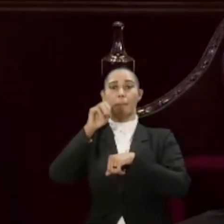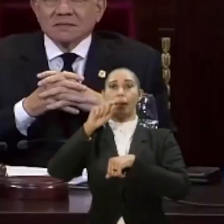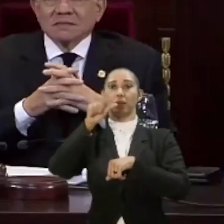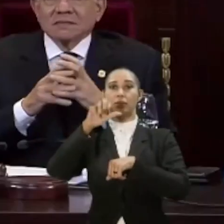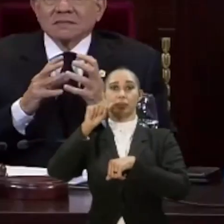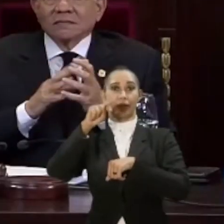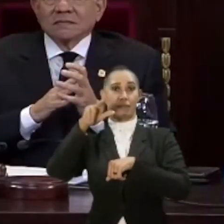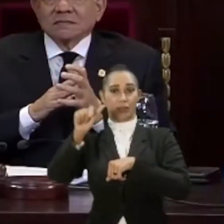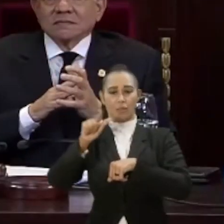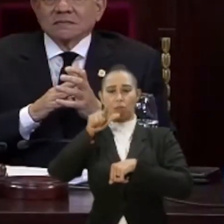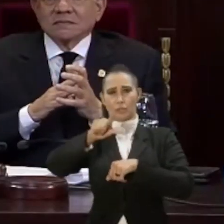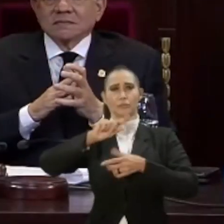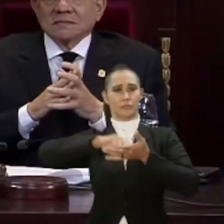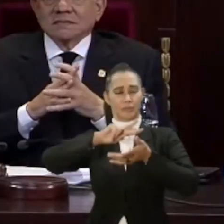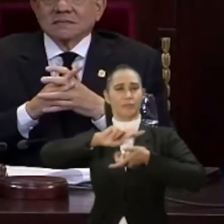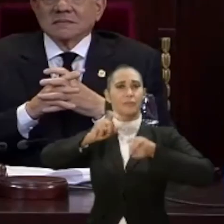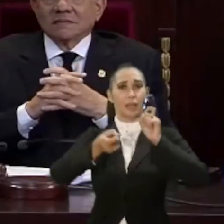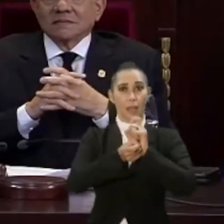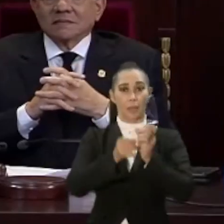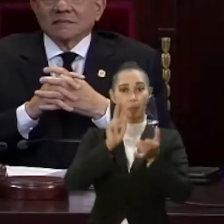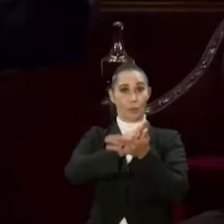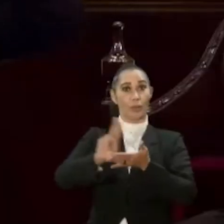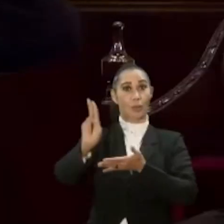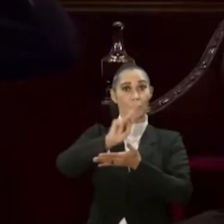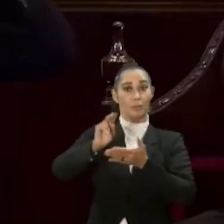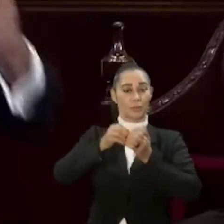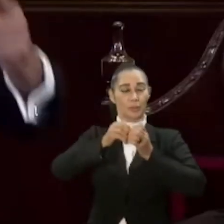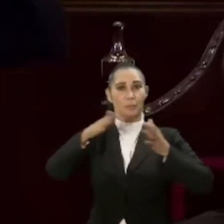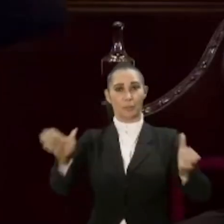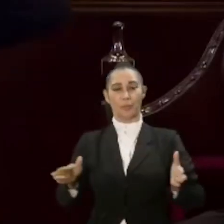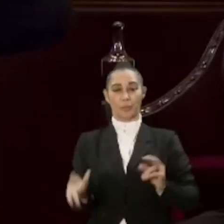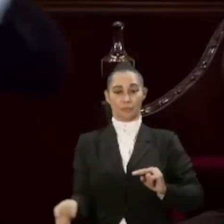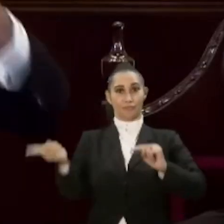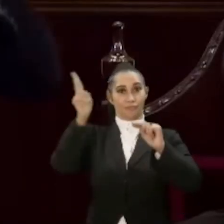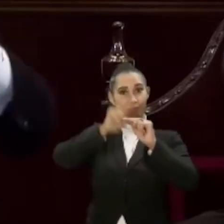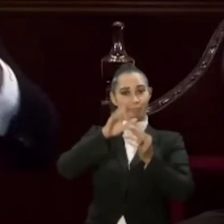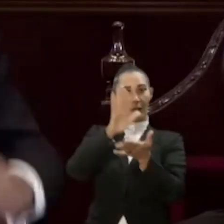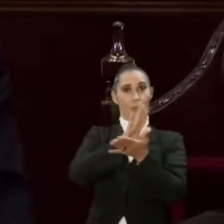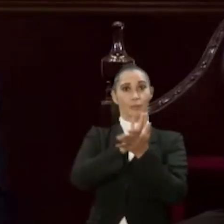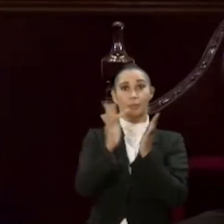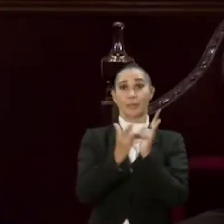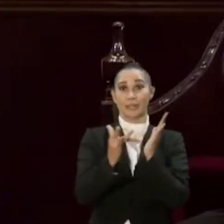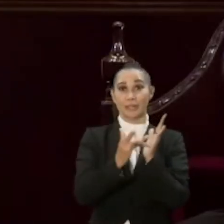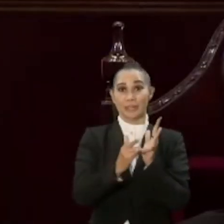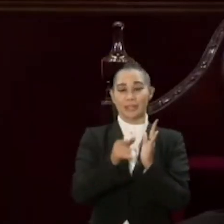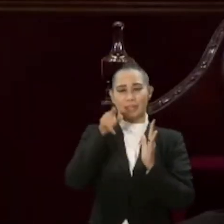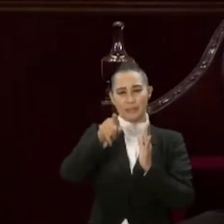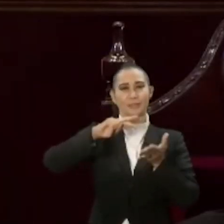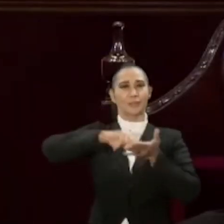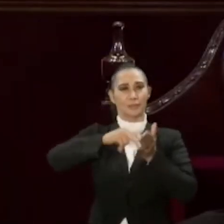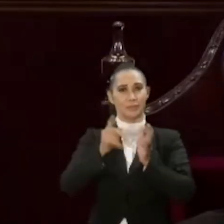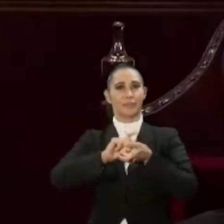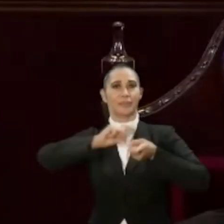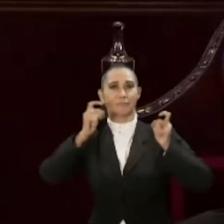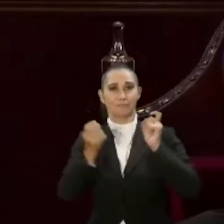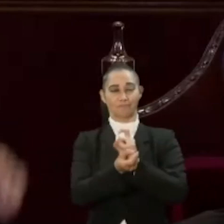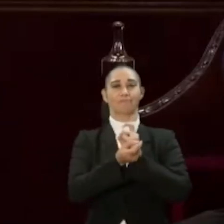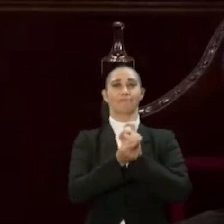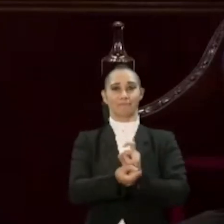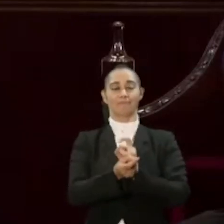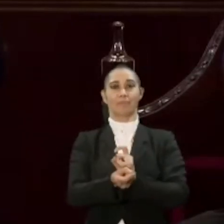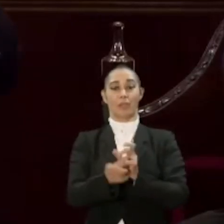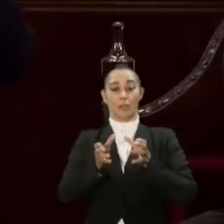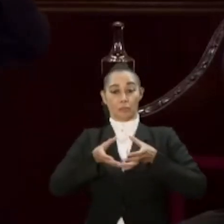cambio. Extender nuestra universidad pública y duplicar nuestras escuelas técnicas. Eso es cambio.